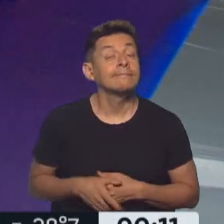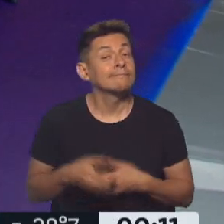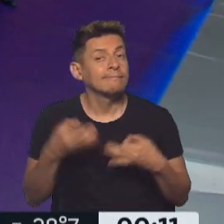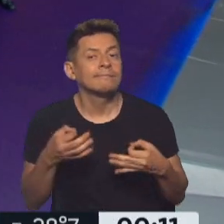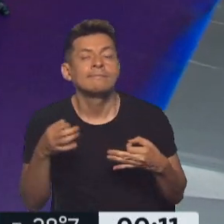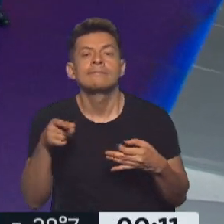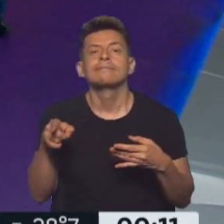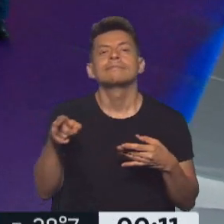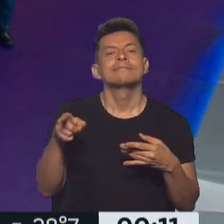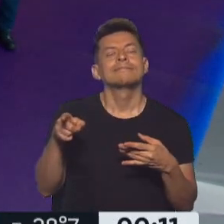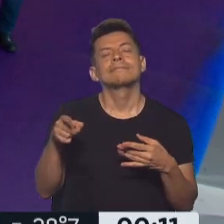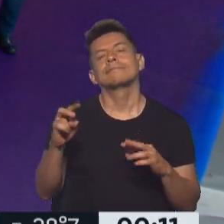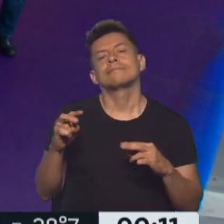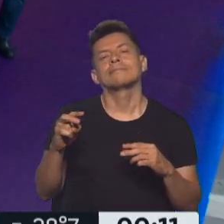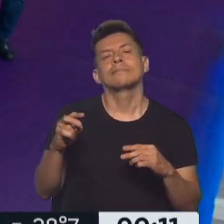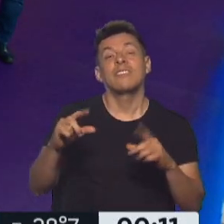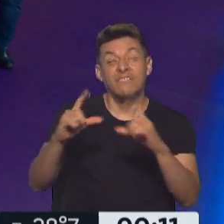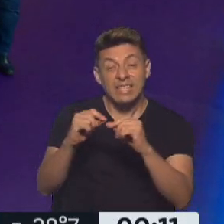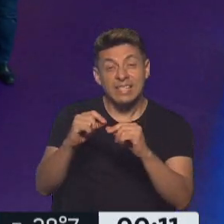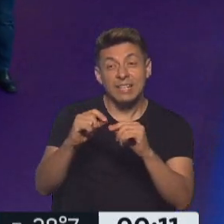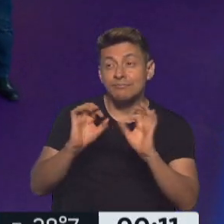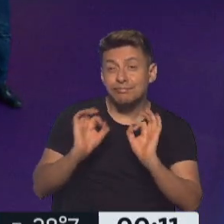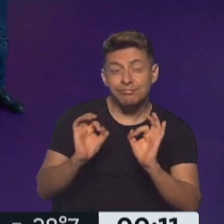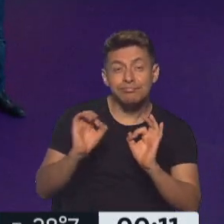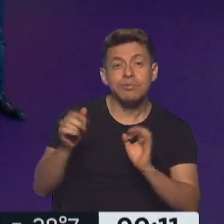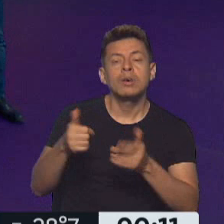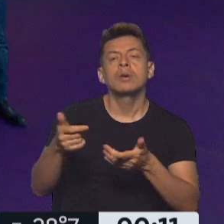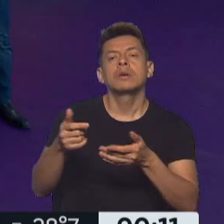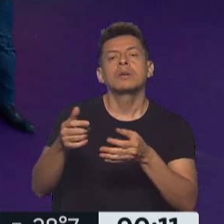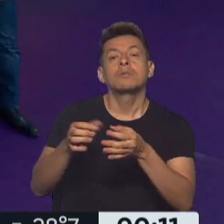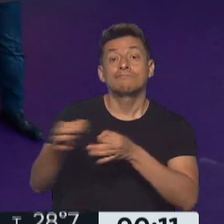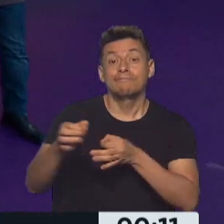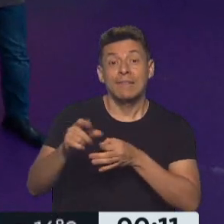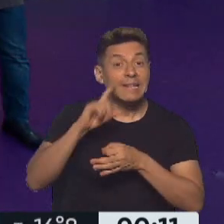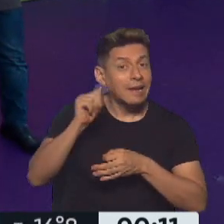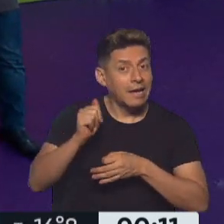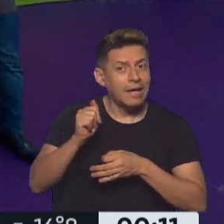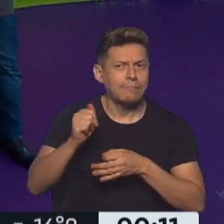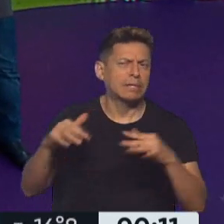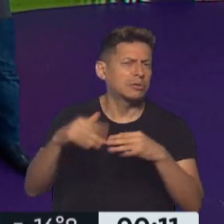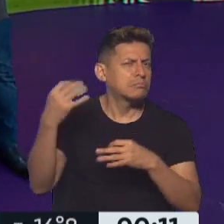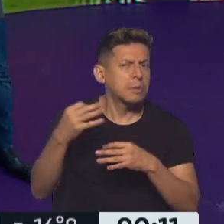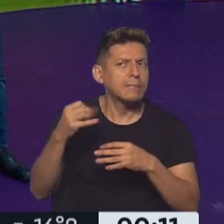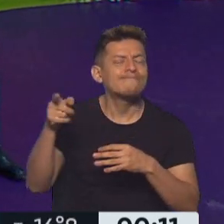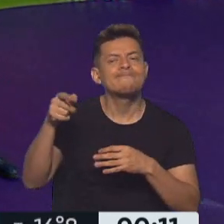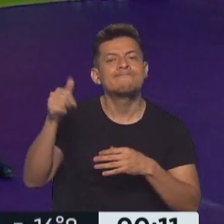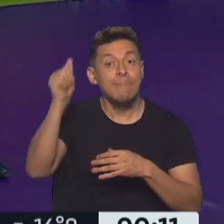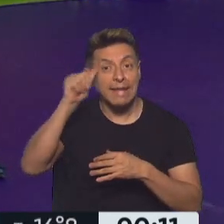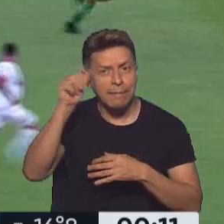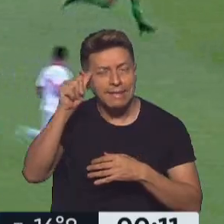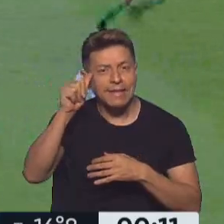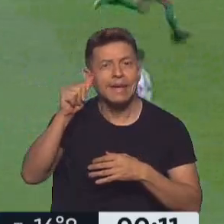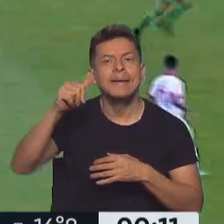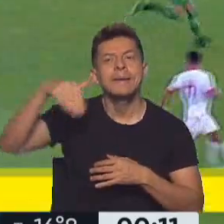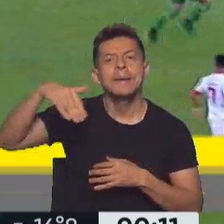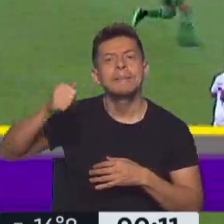bien, se completó la penúltima fecha de este torneo de la Liga con un partido increíble en Mar del Plata y la despedida de Maxi